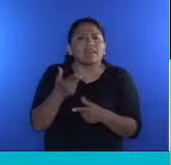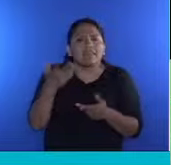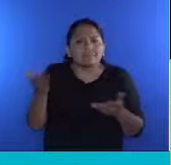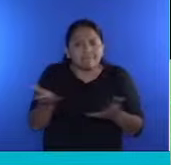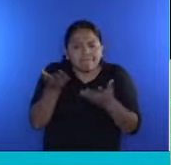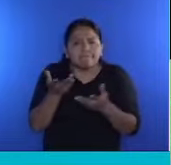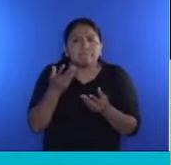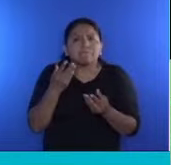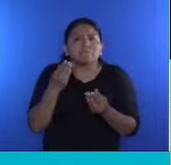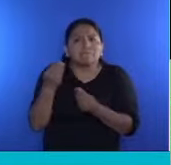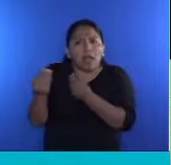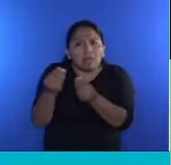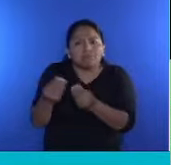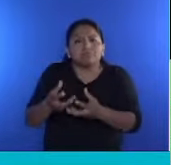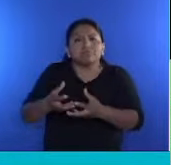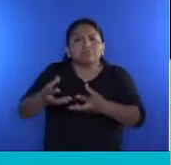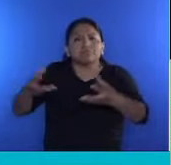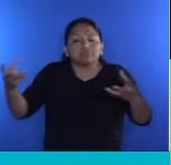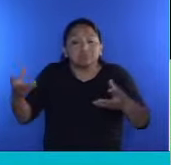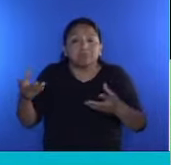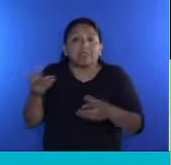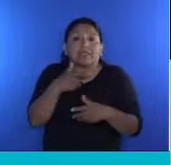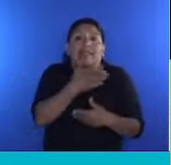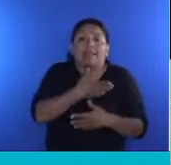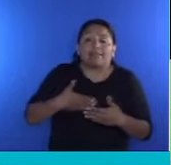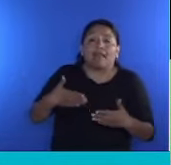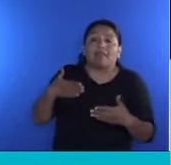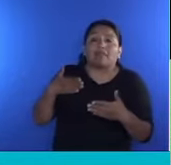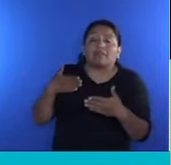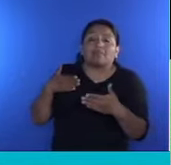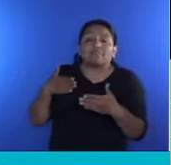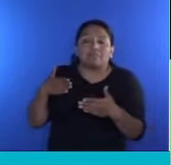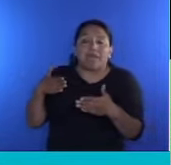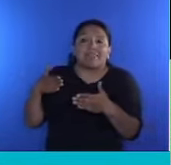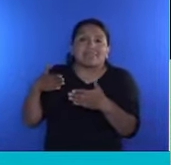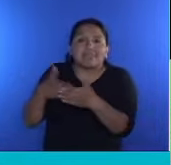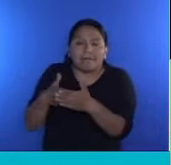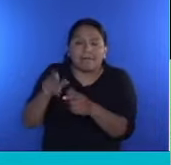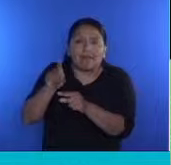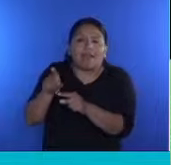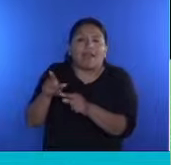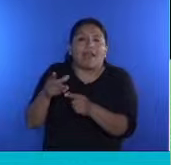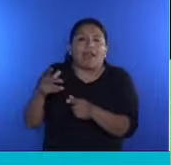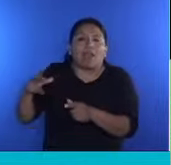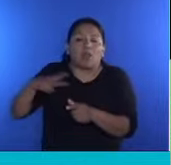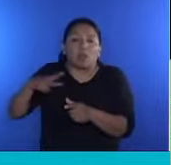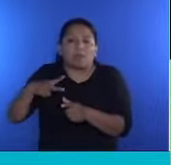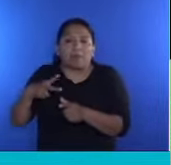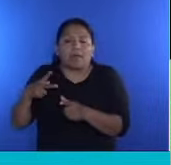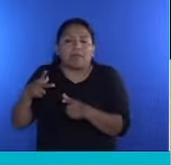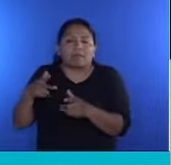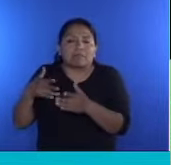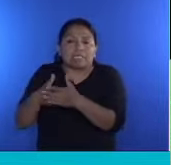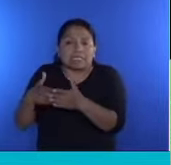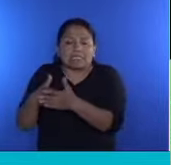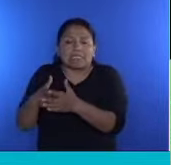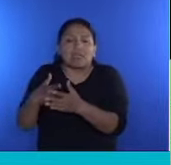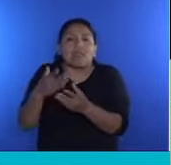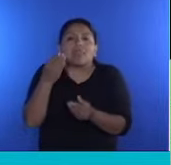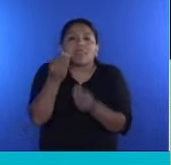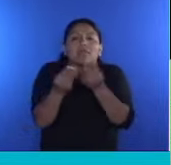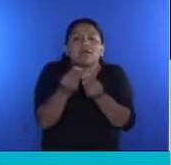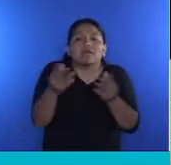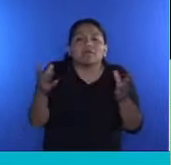Y mientras más trabas le pone el Estado a los privados, menos puestos de trabajo se generan. No hace falta